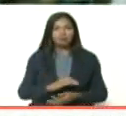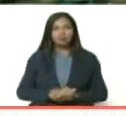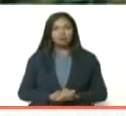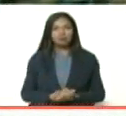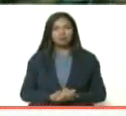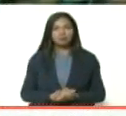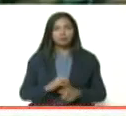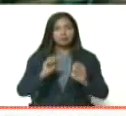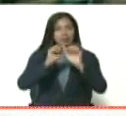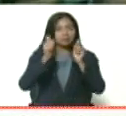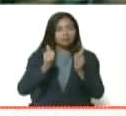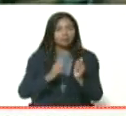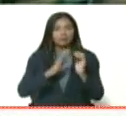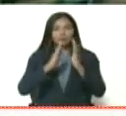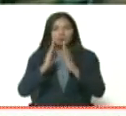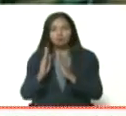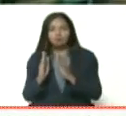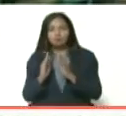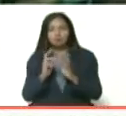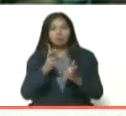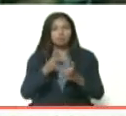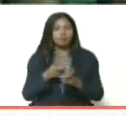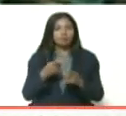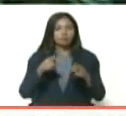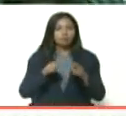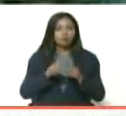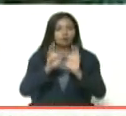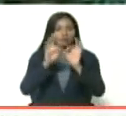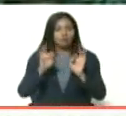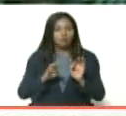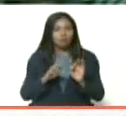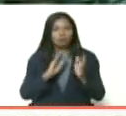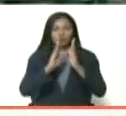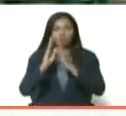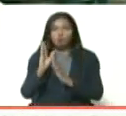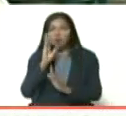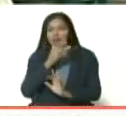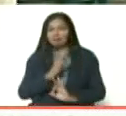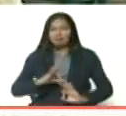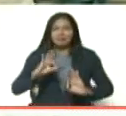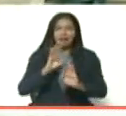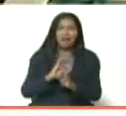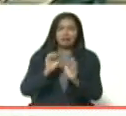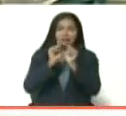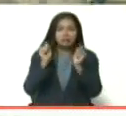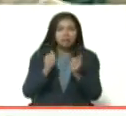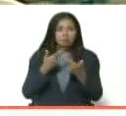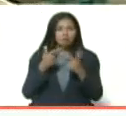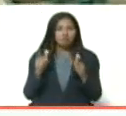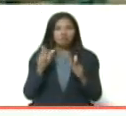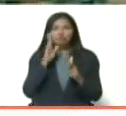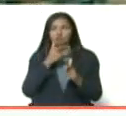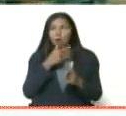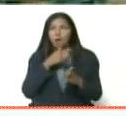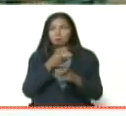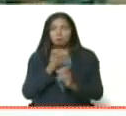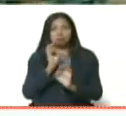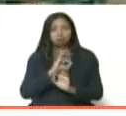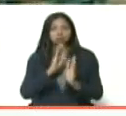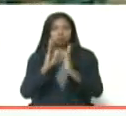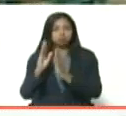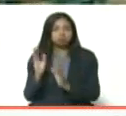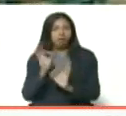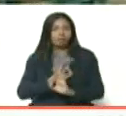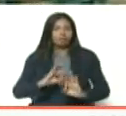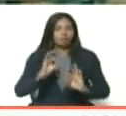No es el sistema de control de precios, que al final no controla nada. Ni es el sistema de liberalización de precios que nos quieren